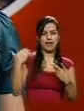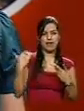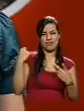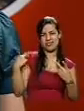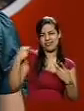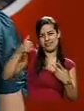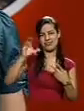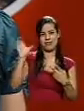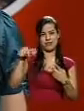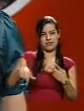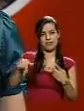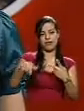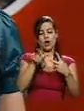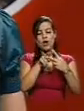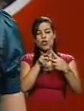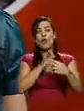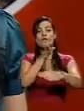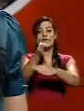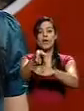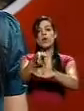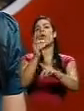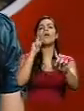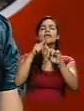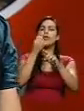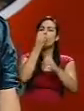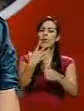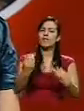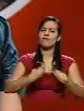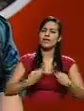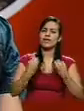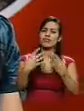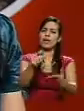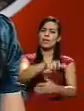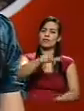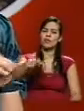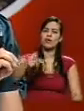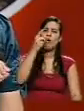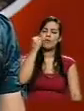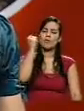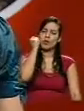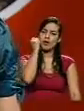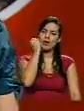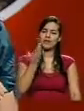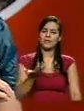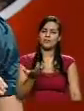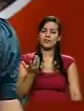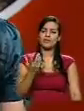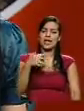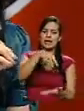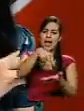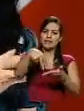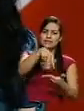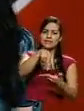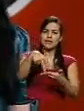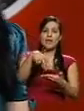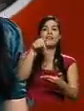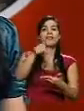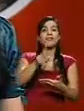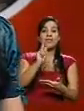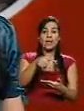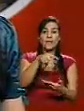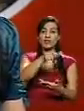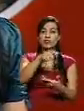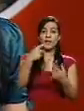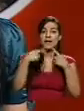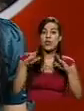para lograr un buen vivir a nuestros refugiados y refugiadas en esto que debe ser una etapa de transitoria en